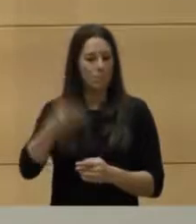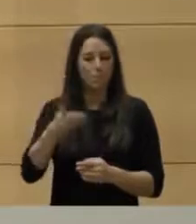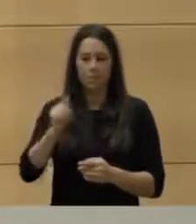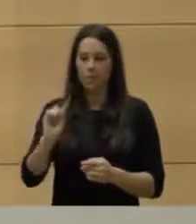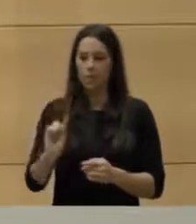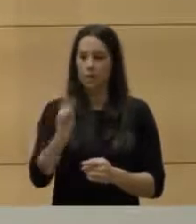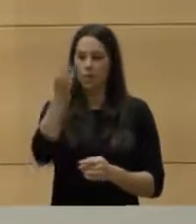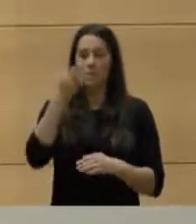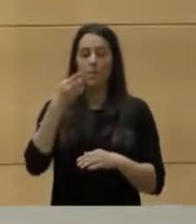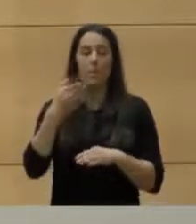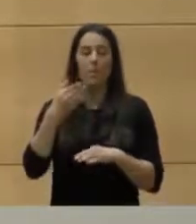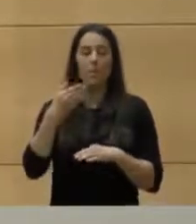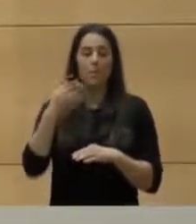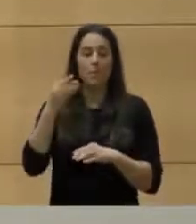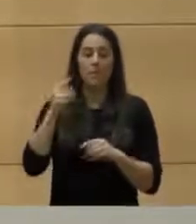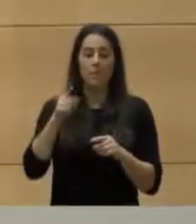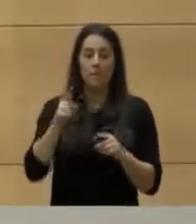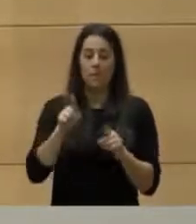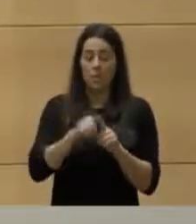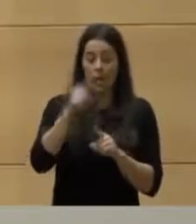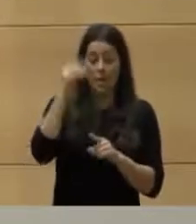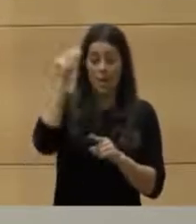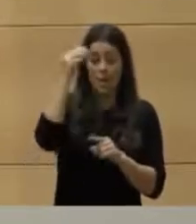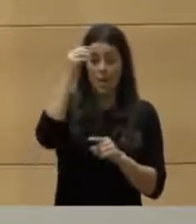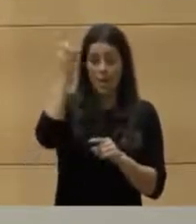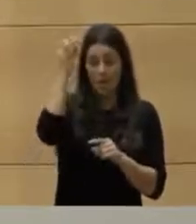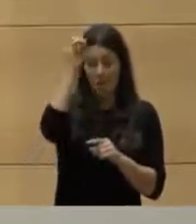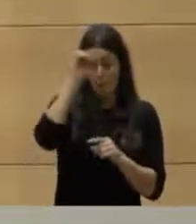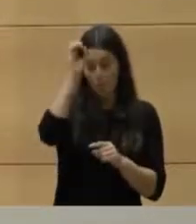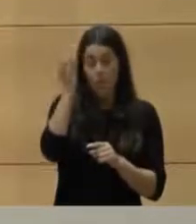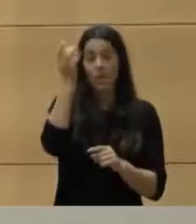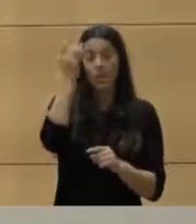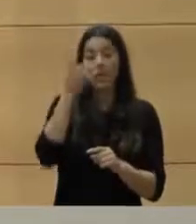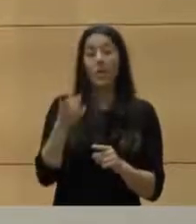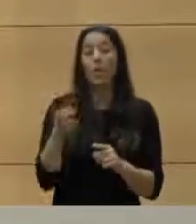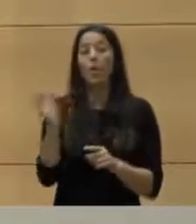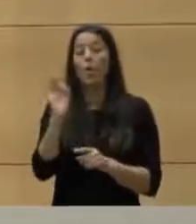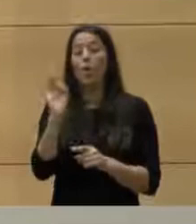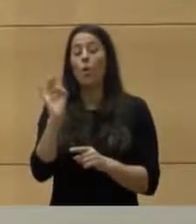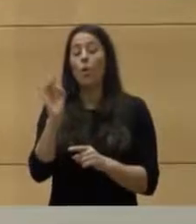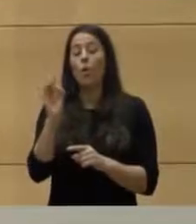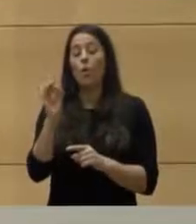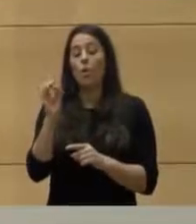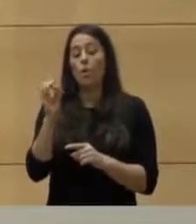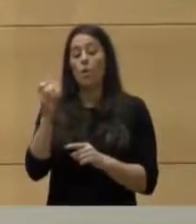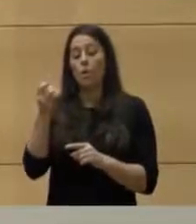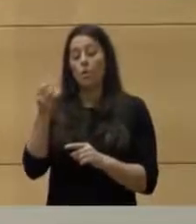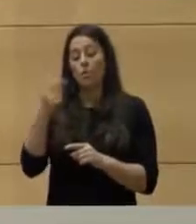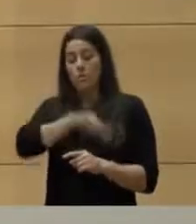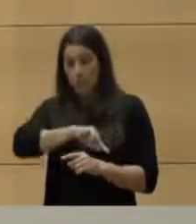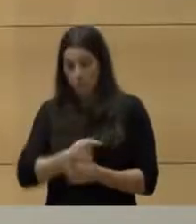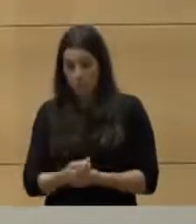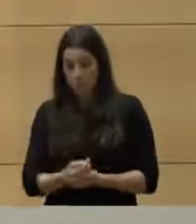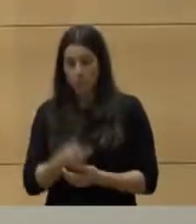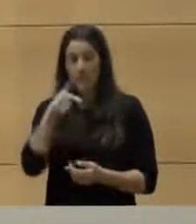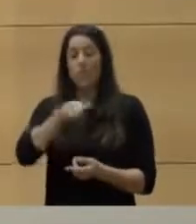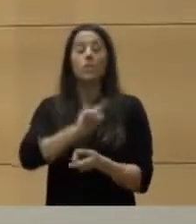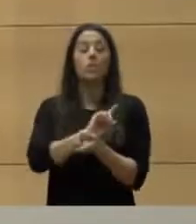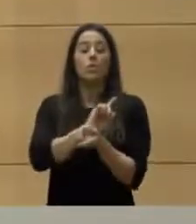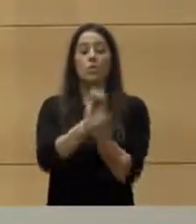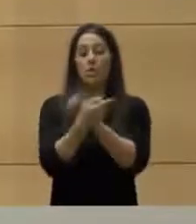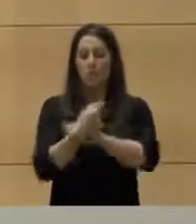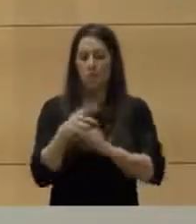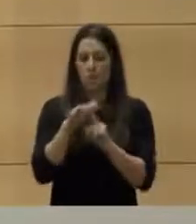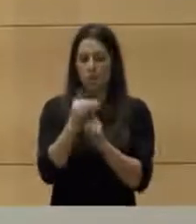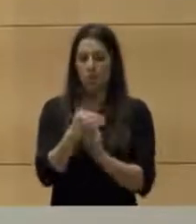incluso emocional en el que se desenvuelve el proceso constituyente. Esto cambia las cosas, porque ya no se trata